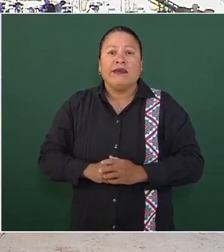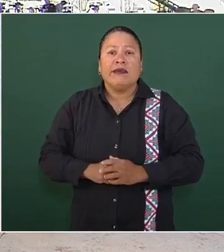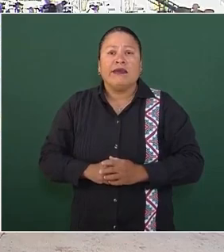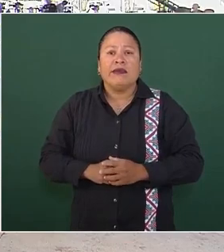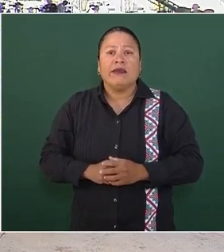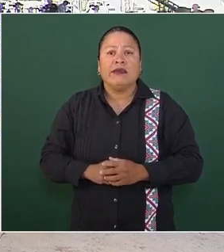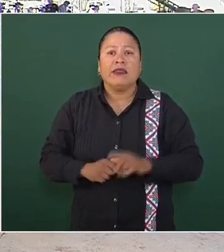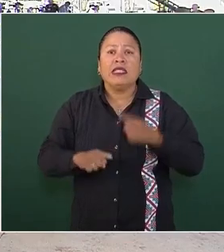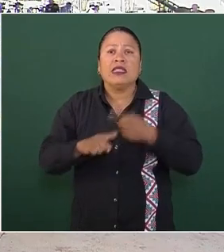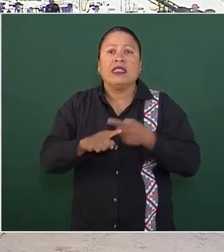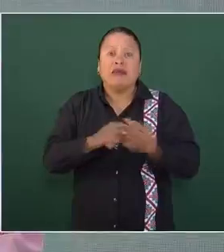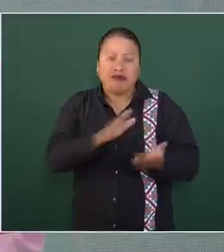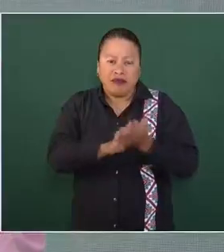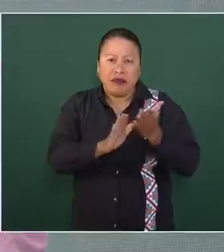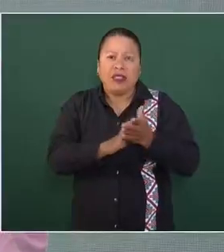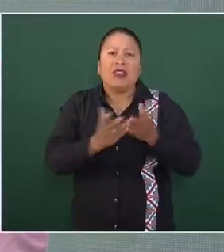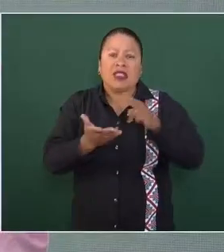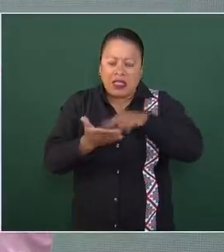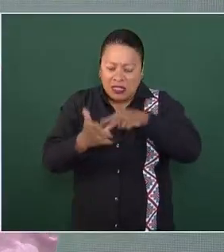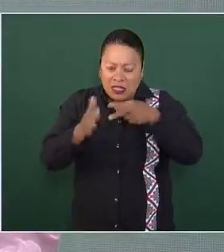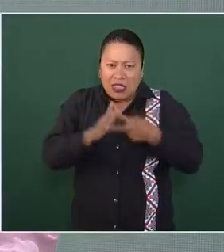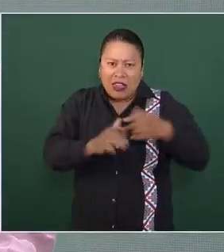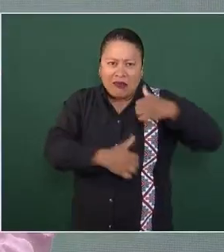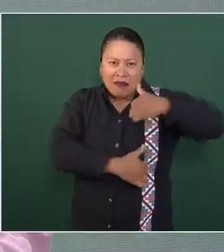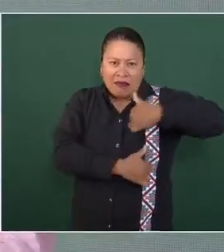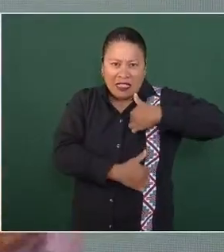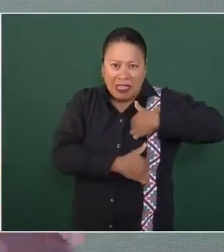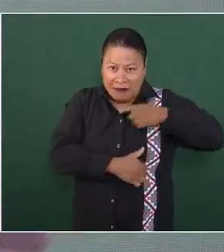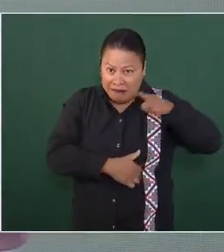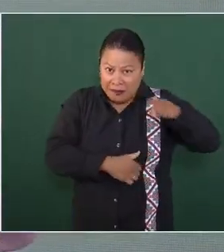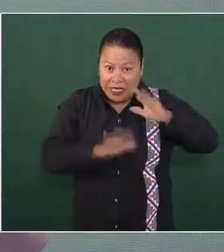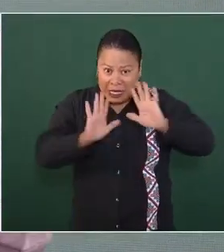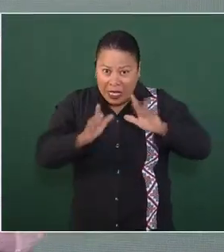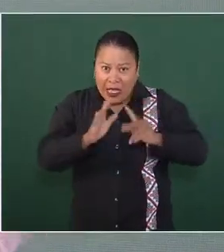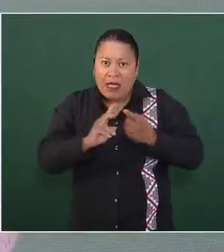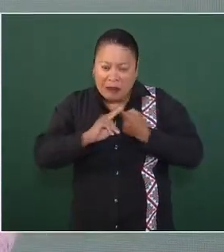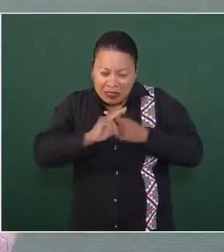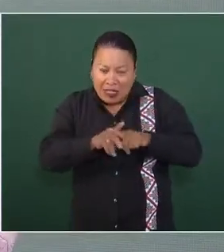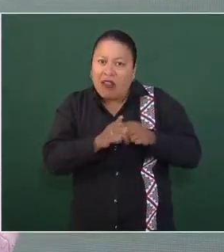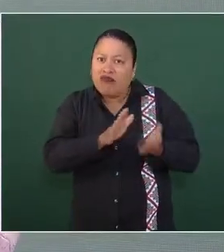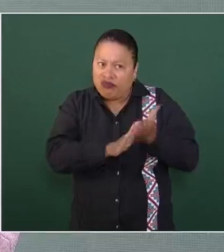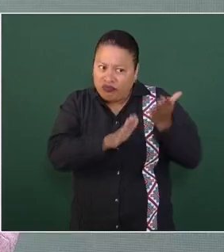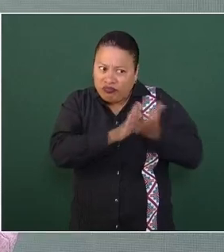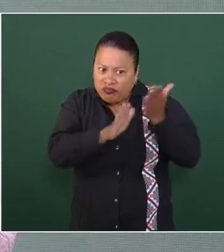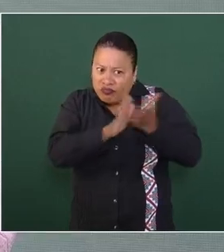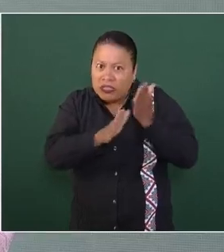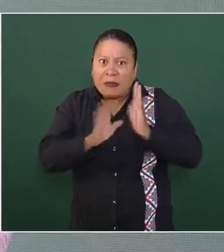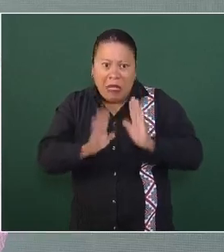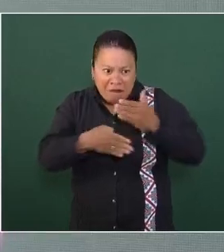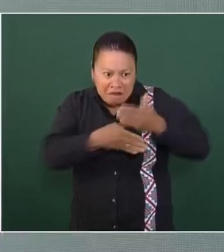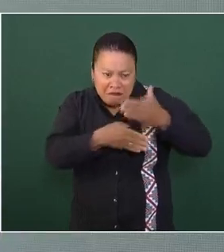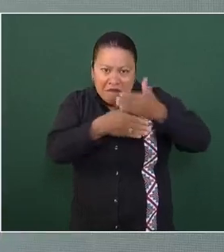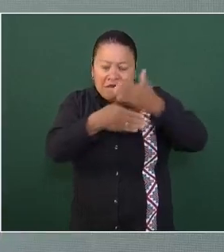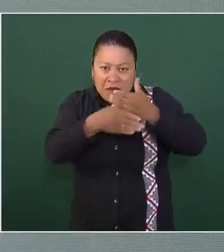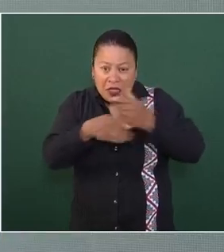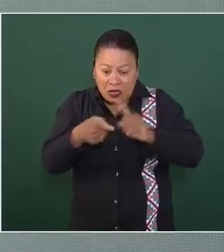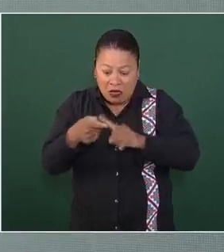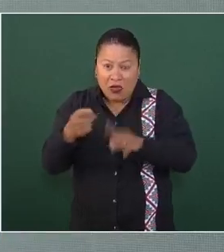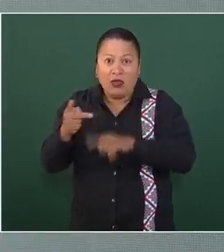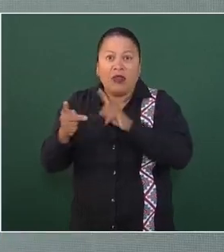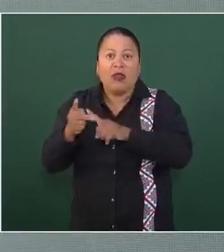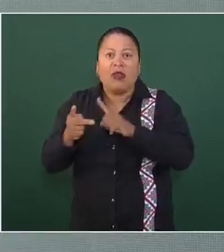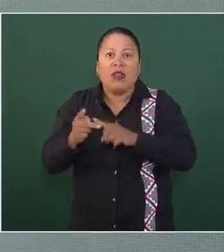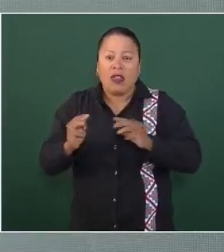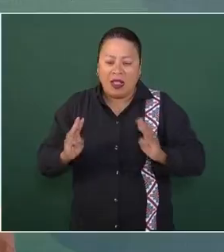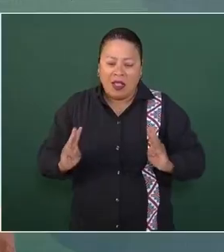la Secretaría de Defensa los ingenieros militares ya empezaron a construirlo y el otro en la